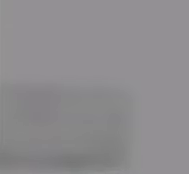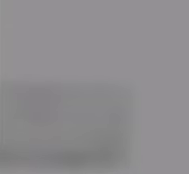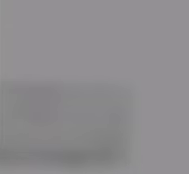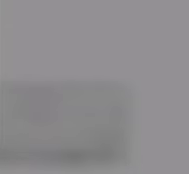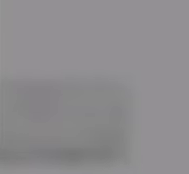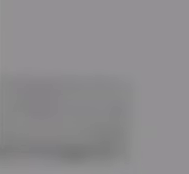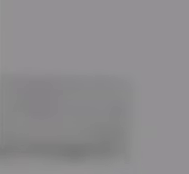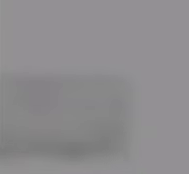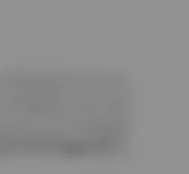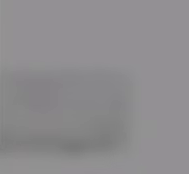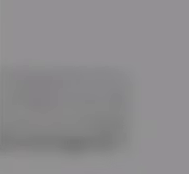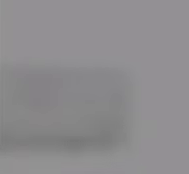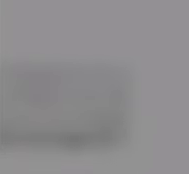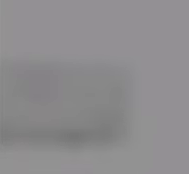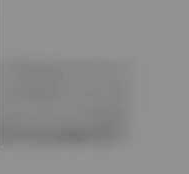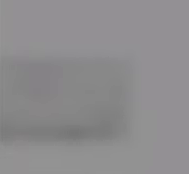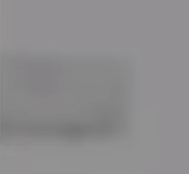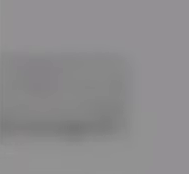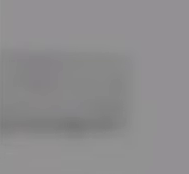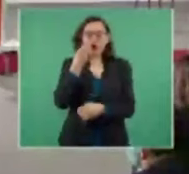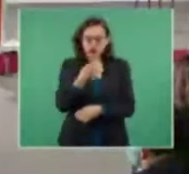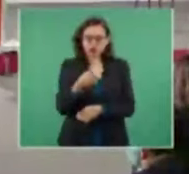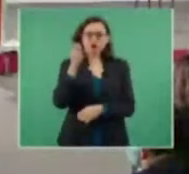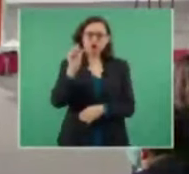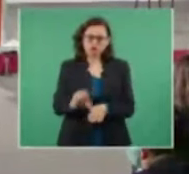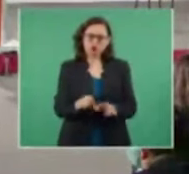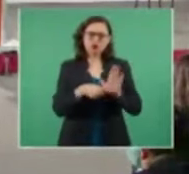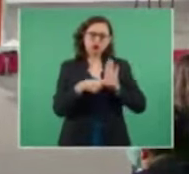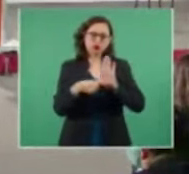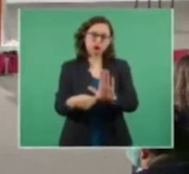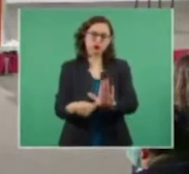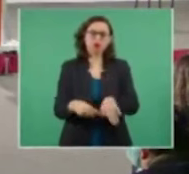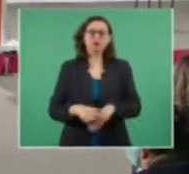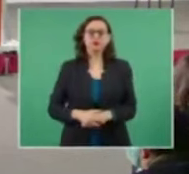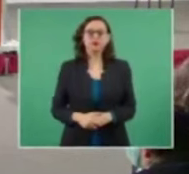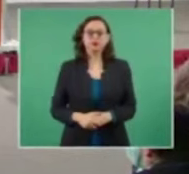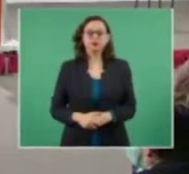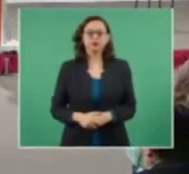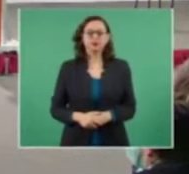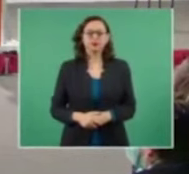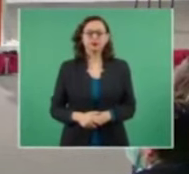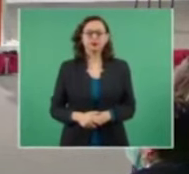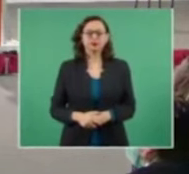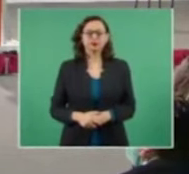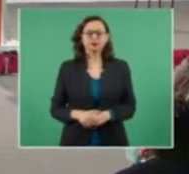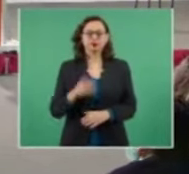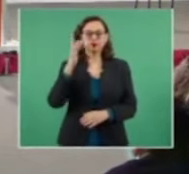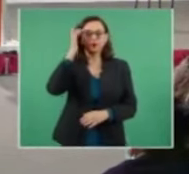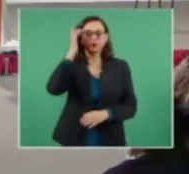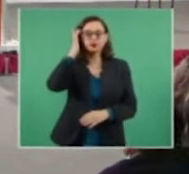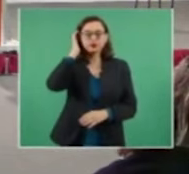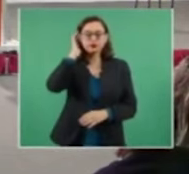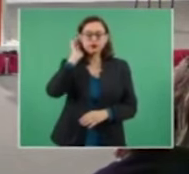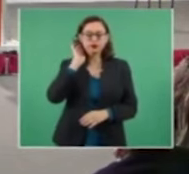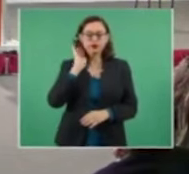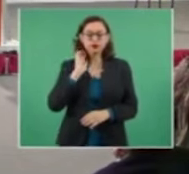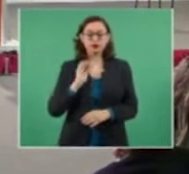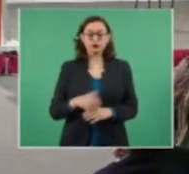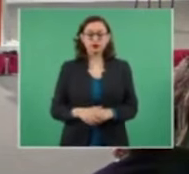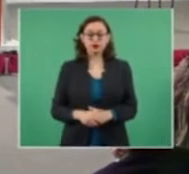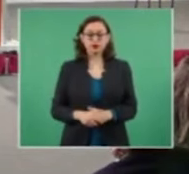de antidemocracia. Javier, qué gusto, doctor, en permitirnos comentar con la audiencia de